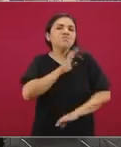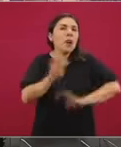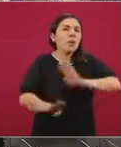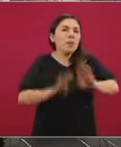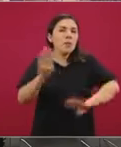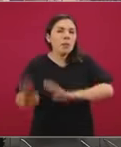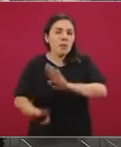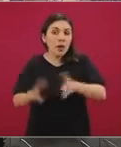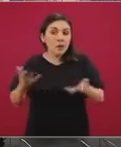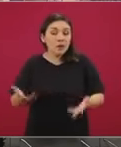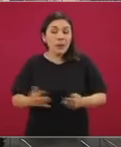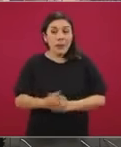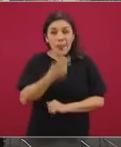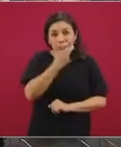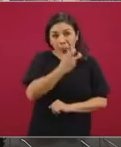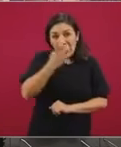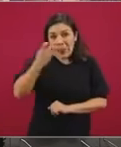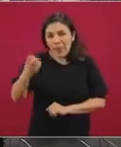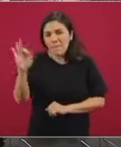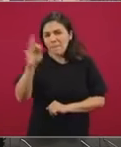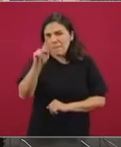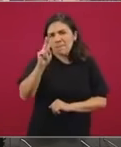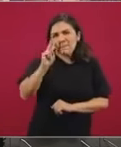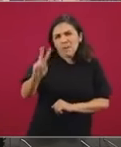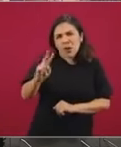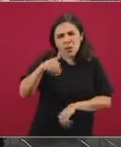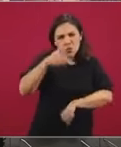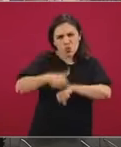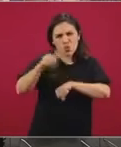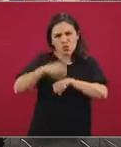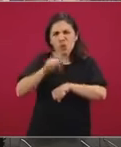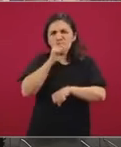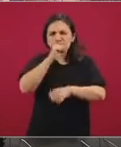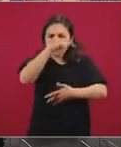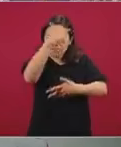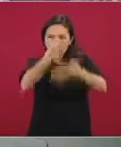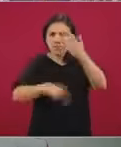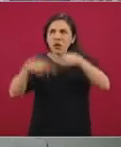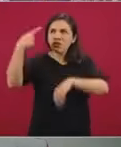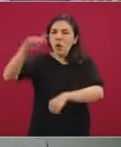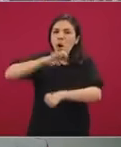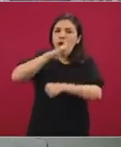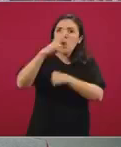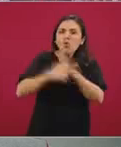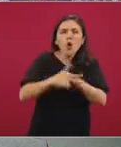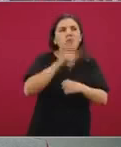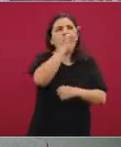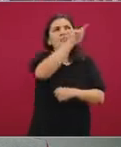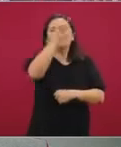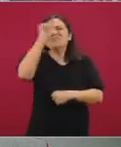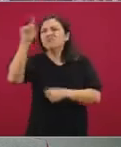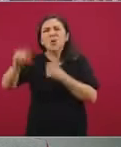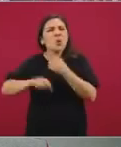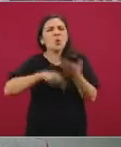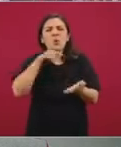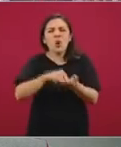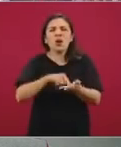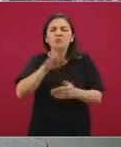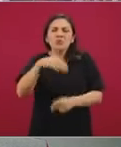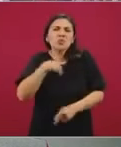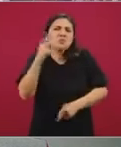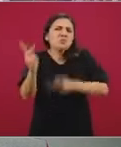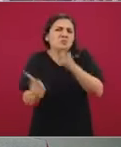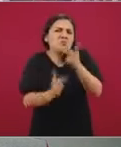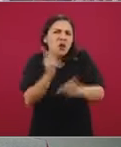fallecido. Entonces, si vemos las cifras de ascenso en Europa y en otros lugares, la pregunta